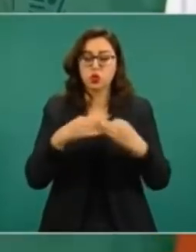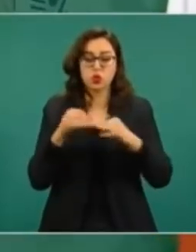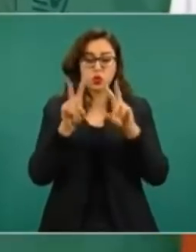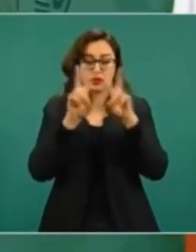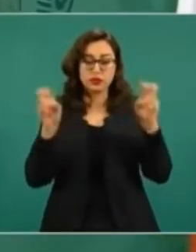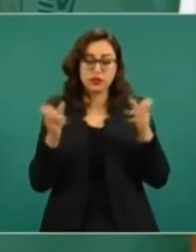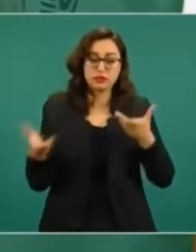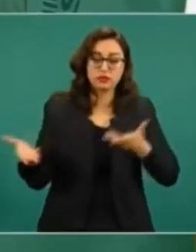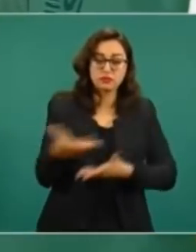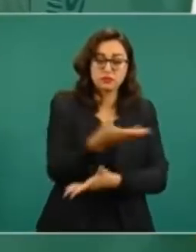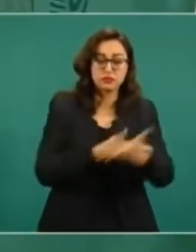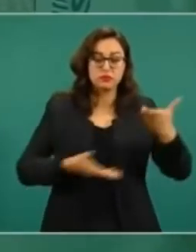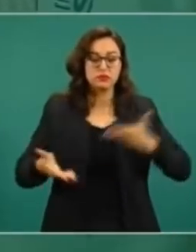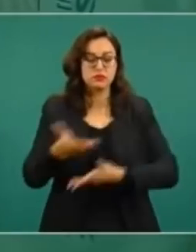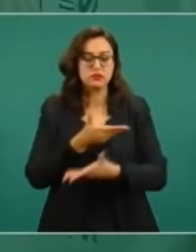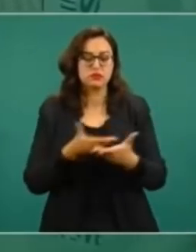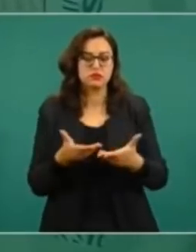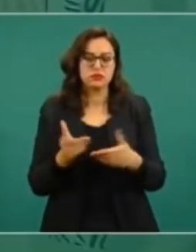era de índole militar,